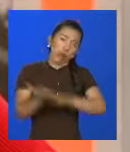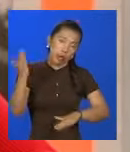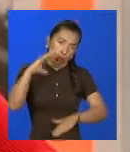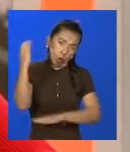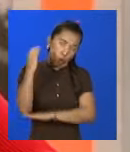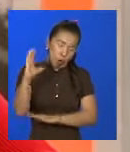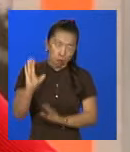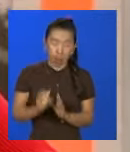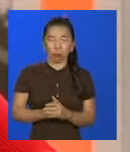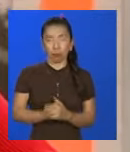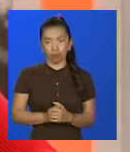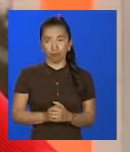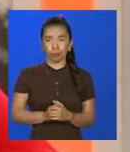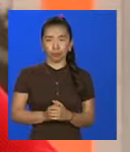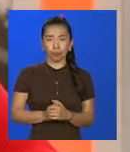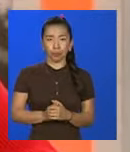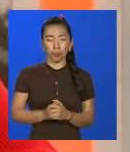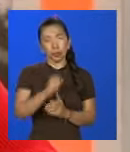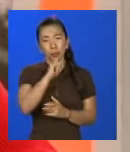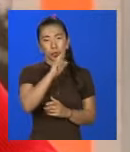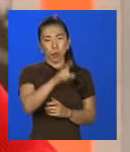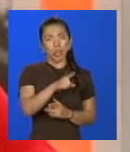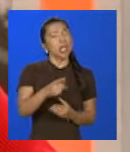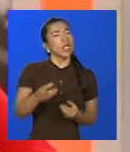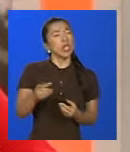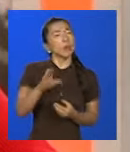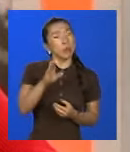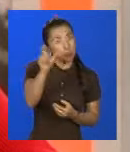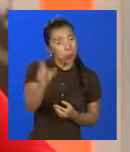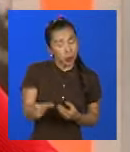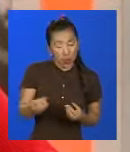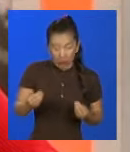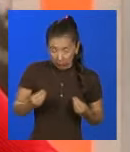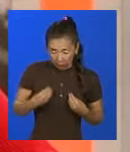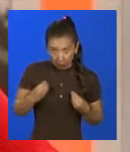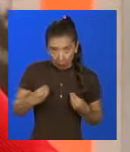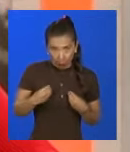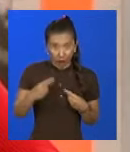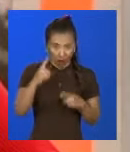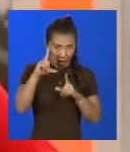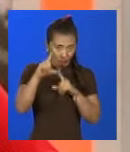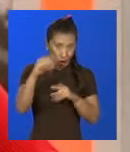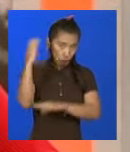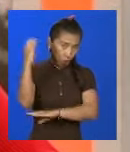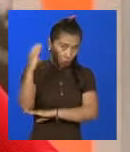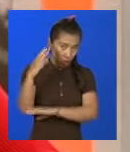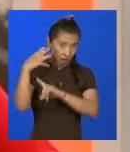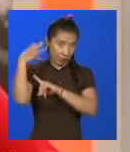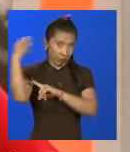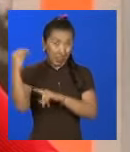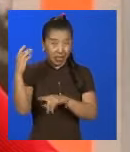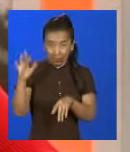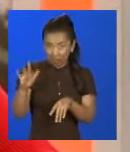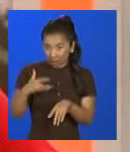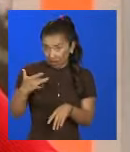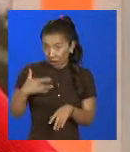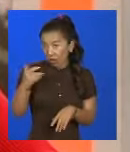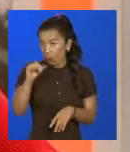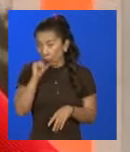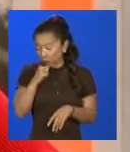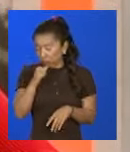ustedes, ¿sienten que quienes viven en el exilio se sienten día a día victimizados, revictimizados cada día,